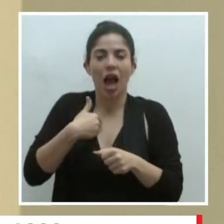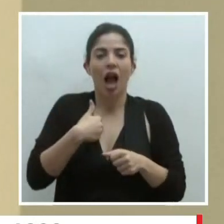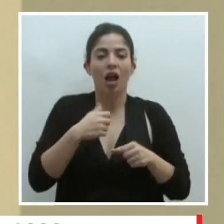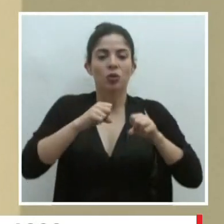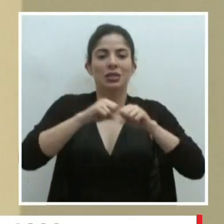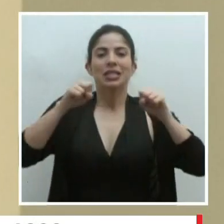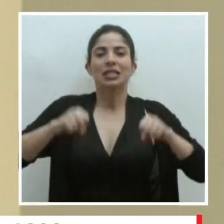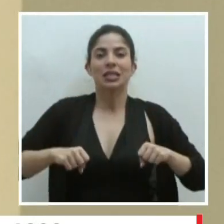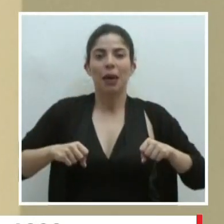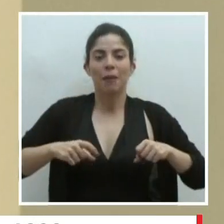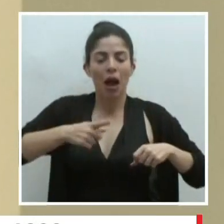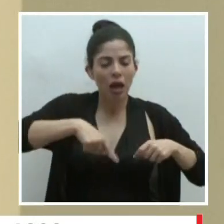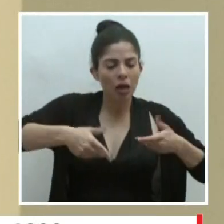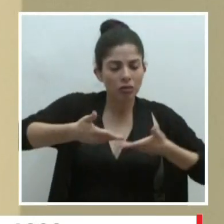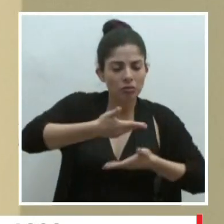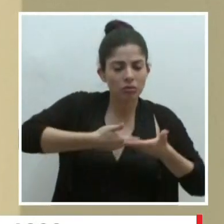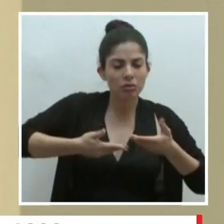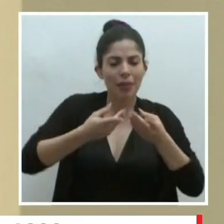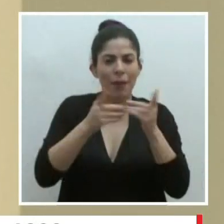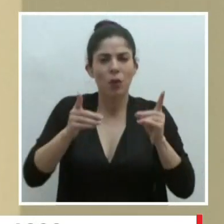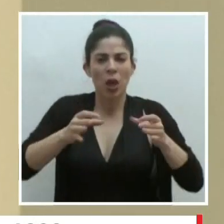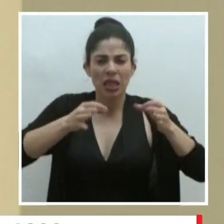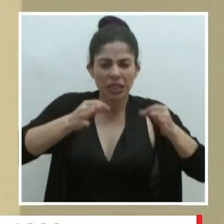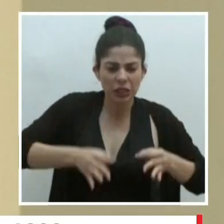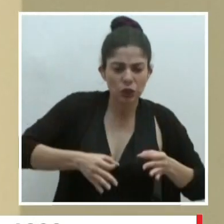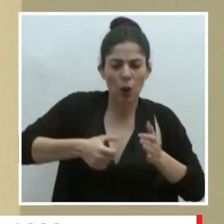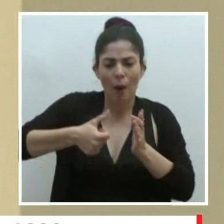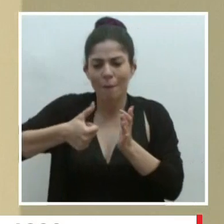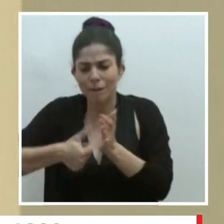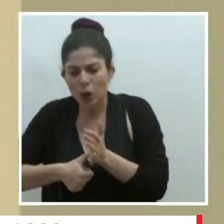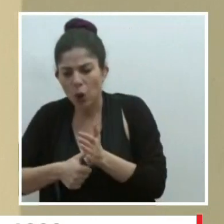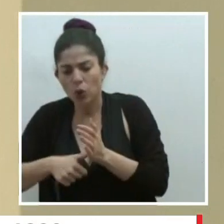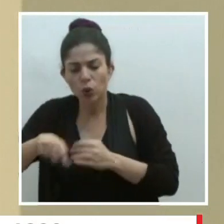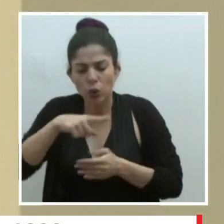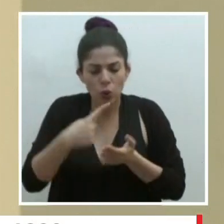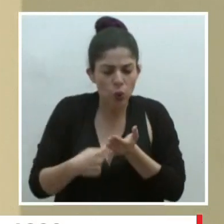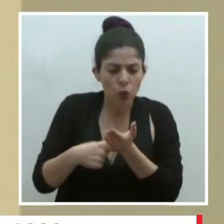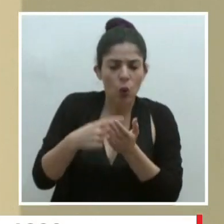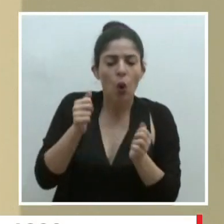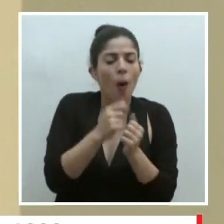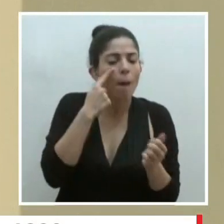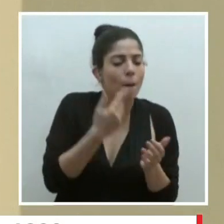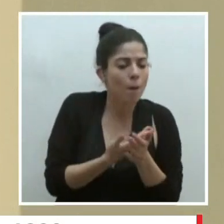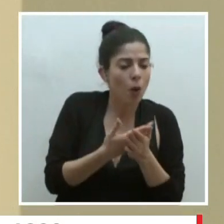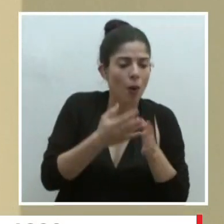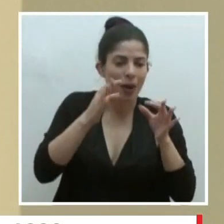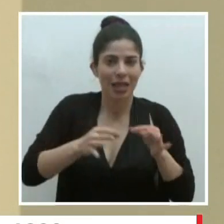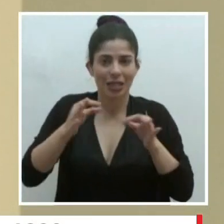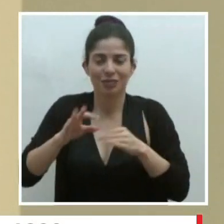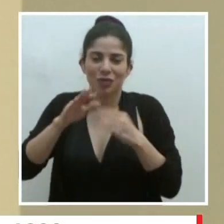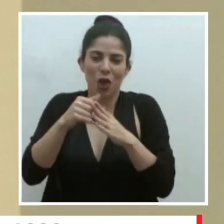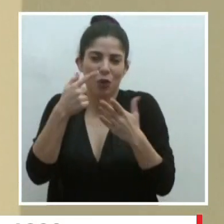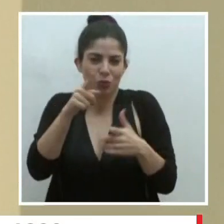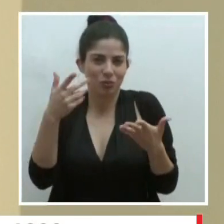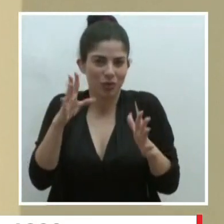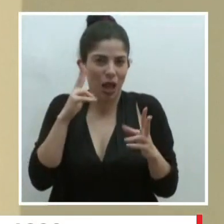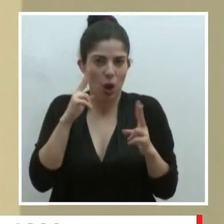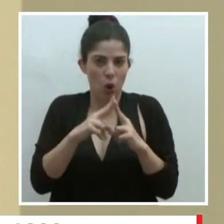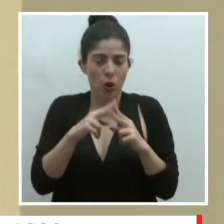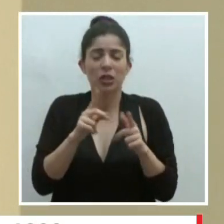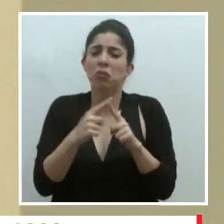de decisión democrática, en donde hay votos, donde se toman decisiones procurando que sean basadas en evidencia y todo lo que ya conocemos. Así que